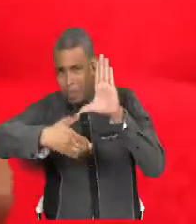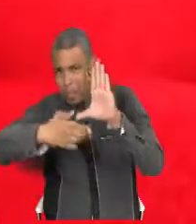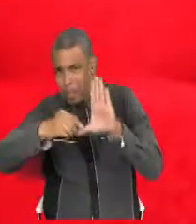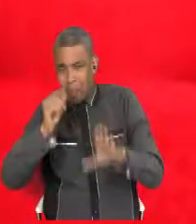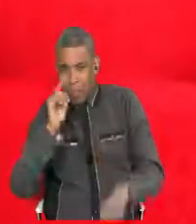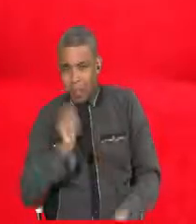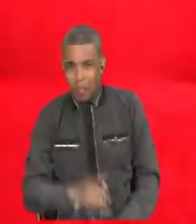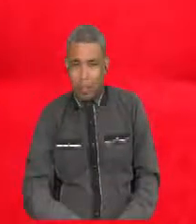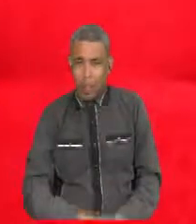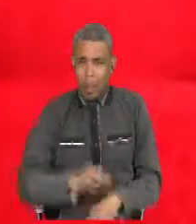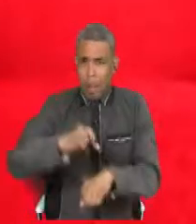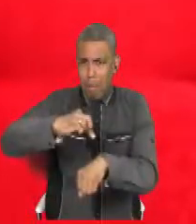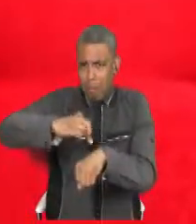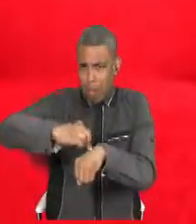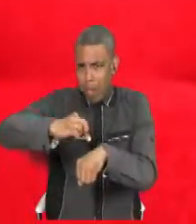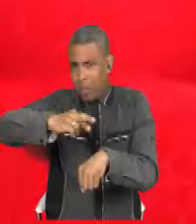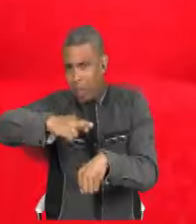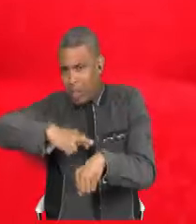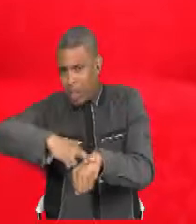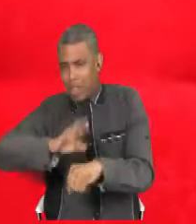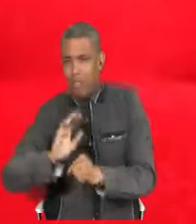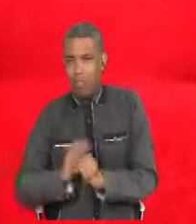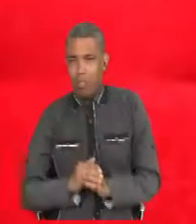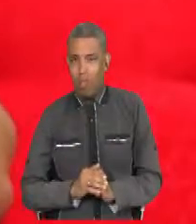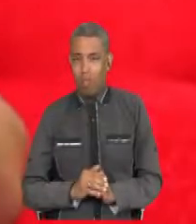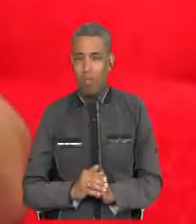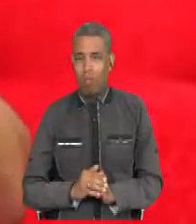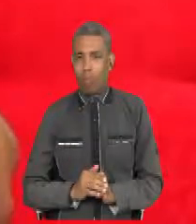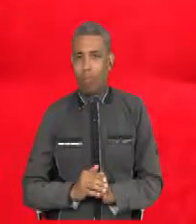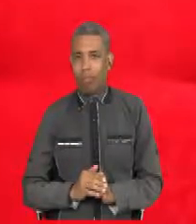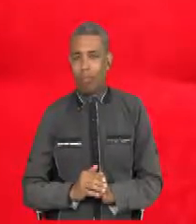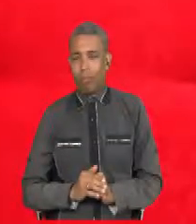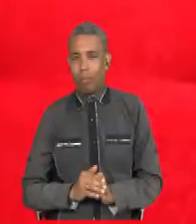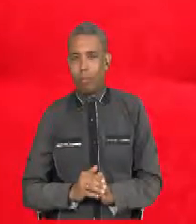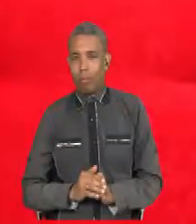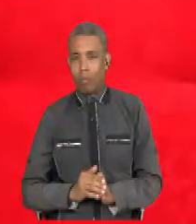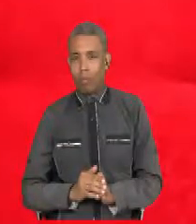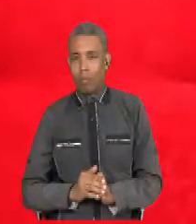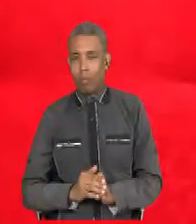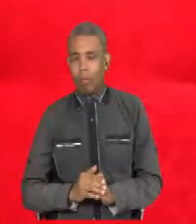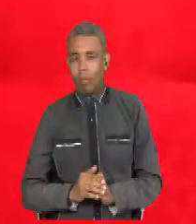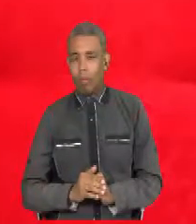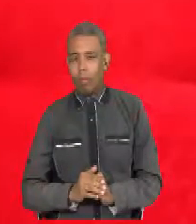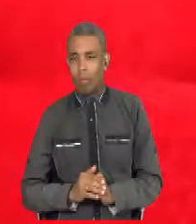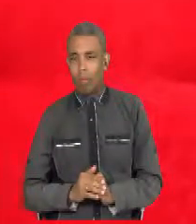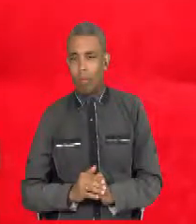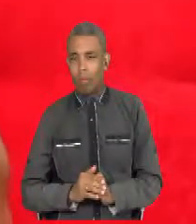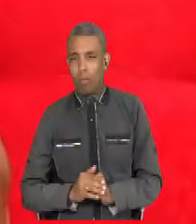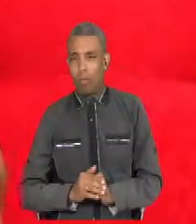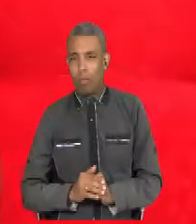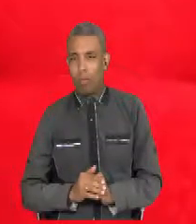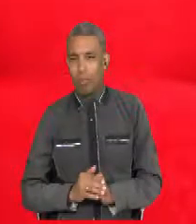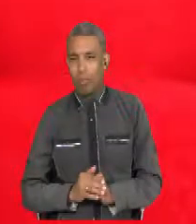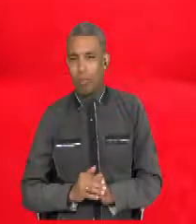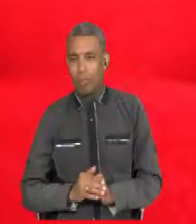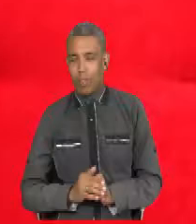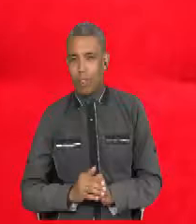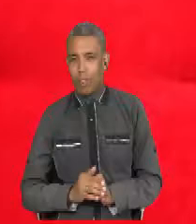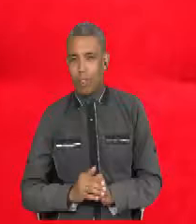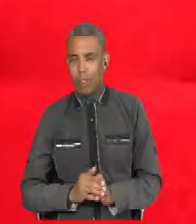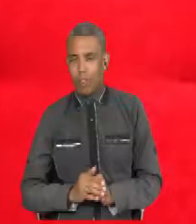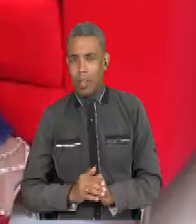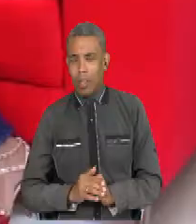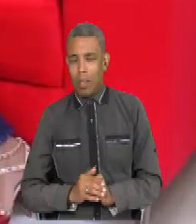algo cubano también, entonces, claro, la idea es como hacer un compilado de mucha música y poderla proyectar hacia la gente. Bueno, yo sé